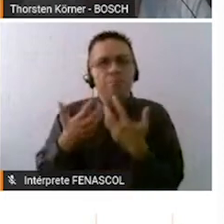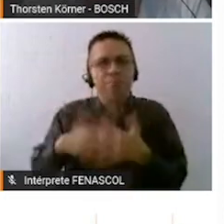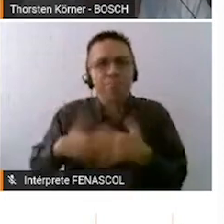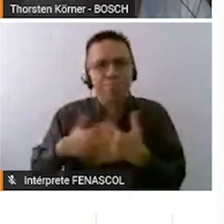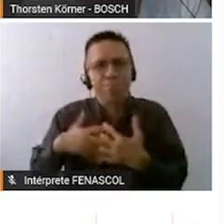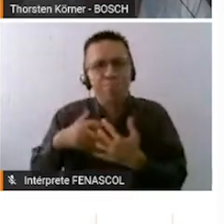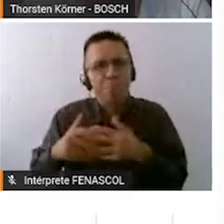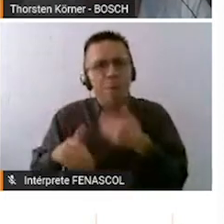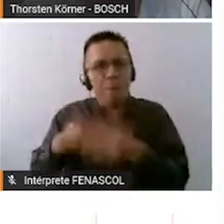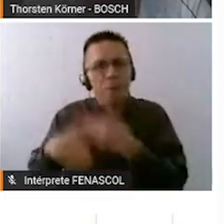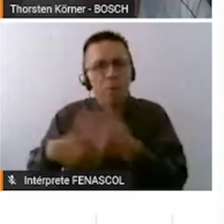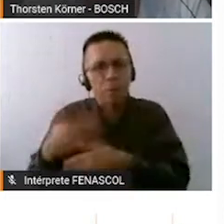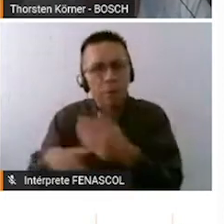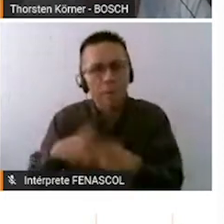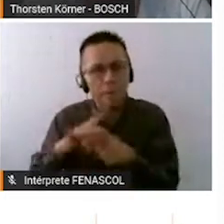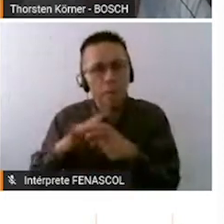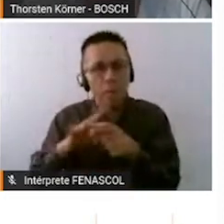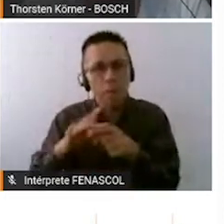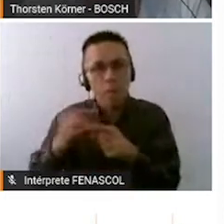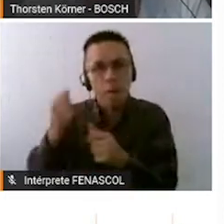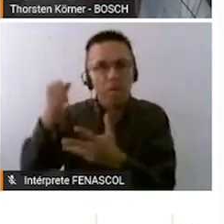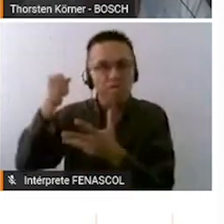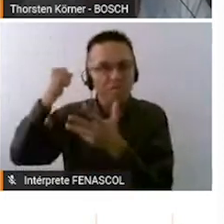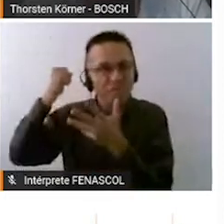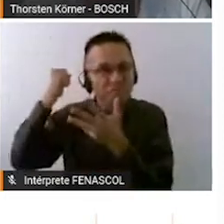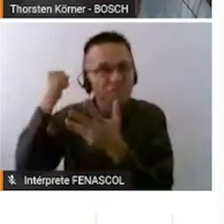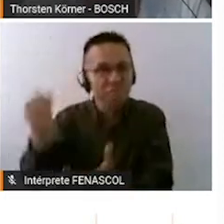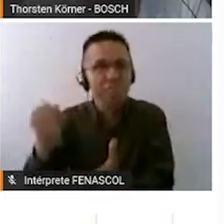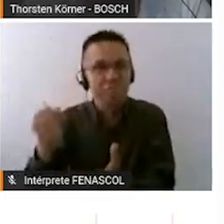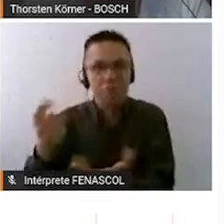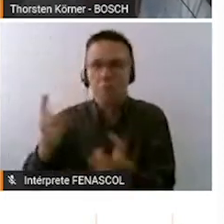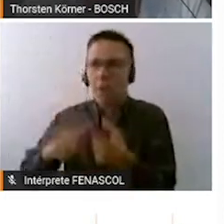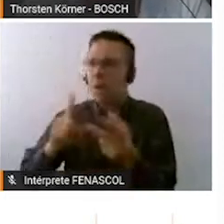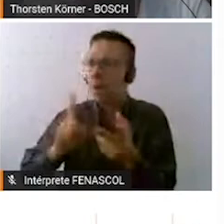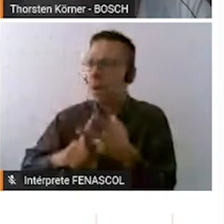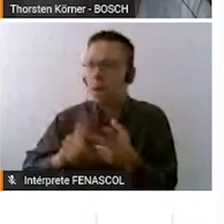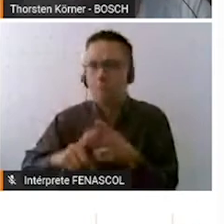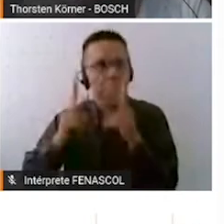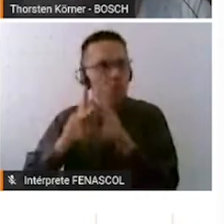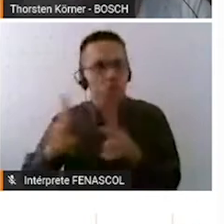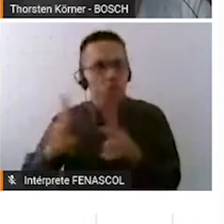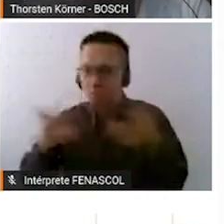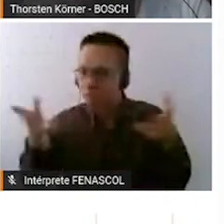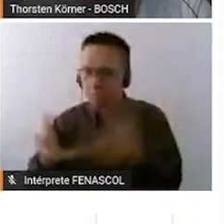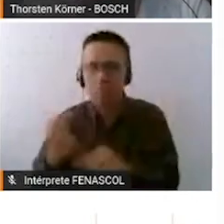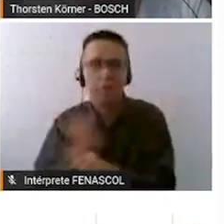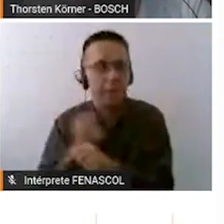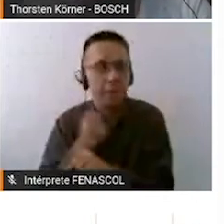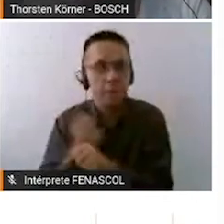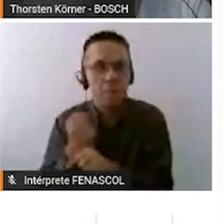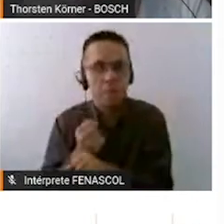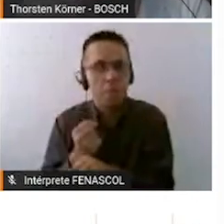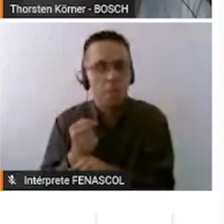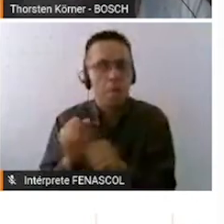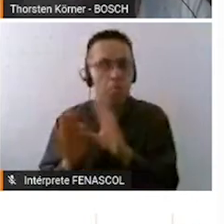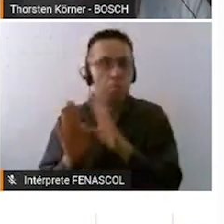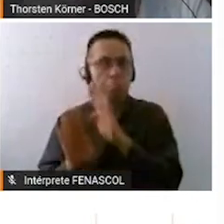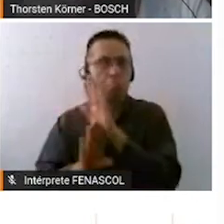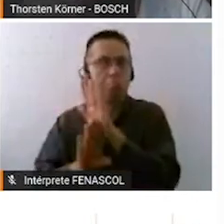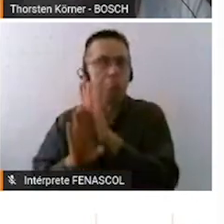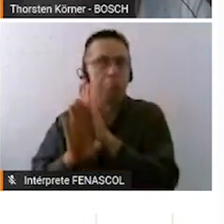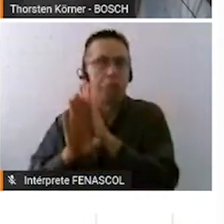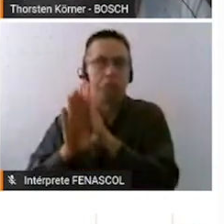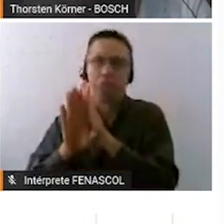4.0 con una inversión grande, tanto humana como también monetaria, y finalmente la industria dice, bueno, pero en